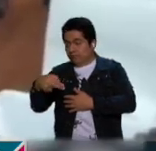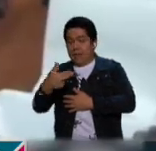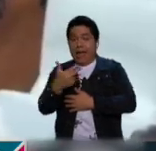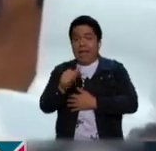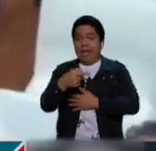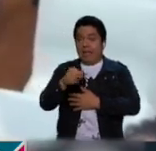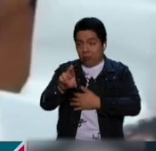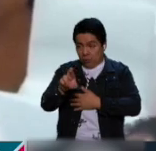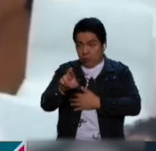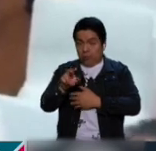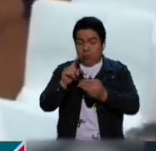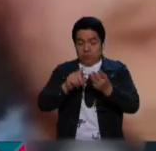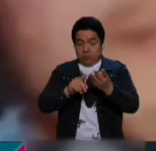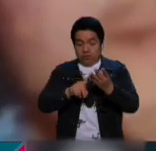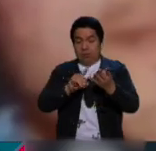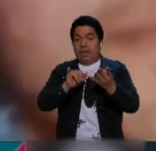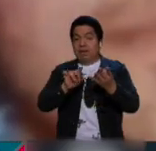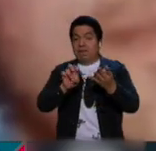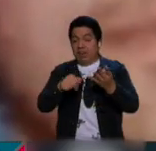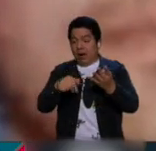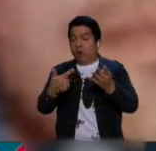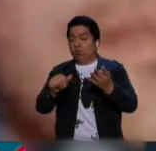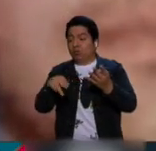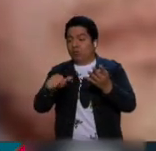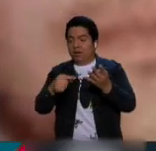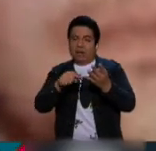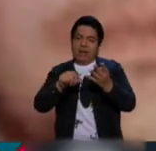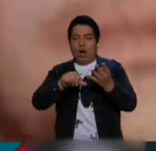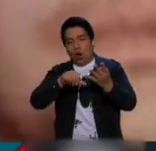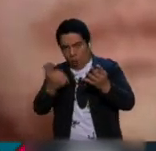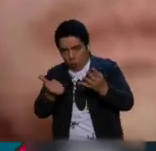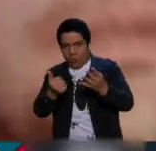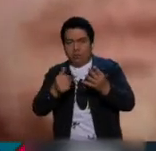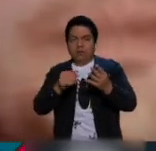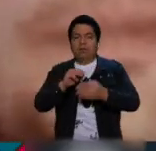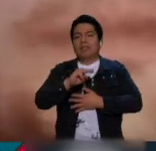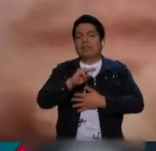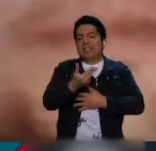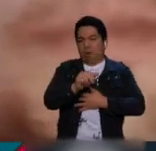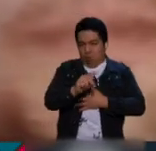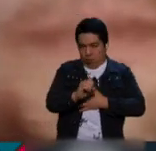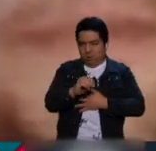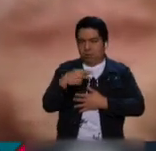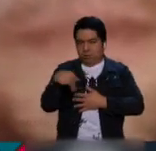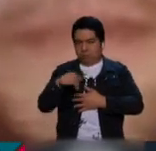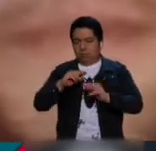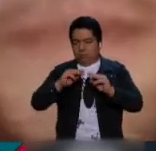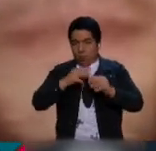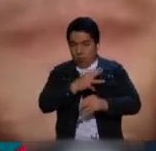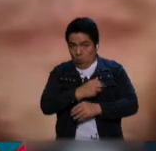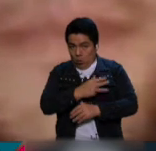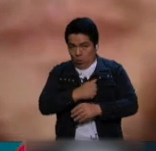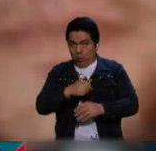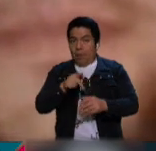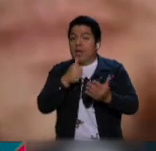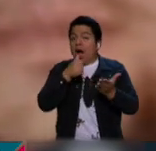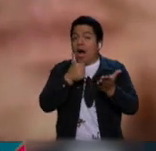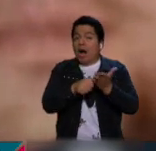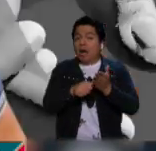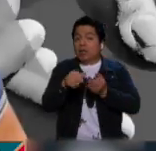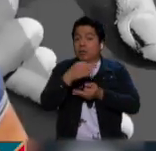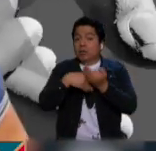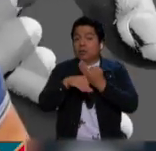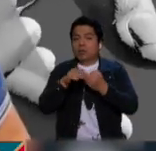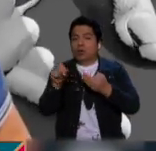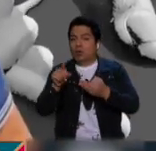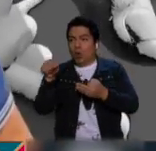Melesio Cuen, y hasta Iván Guzmán Salazar, otro hijo del narcotraficante Joaquín El Chapo Guzmán. Sin embargo, la carta asegura que todo habría sido